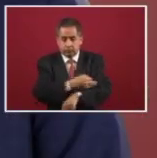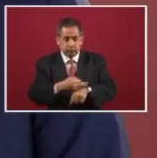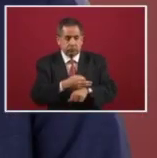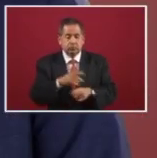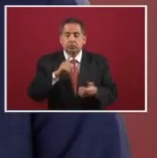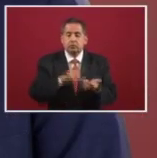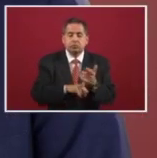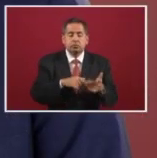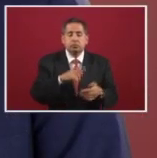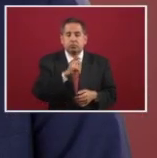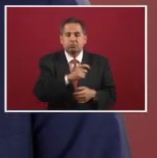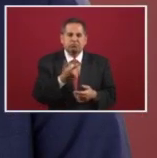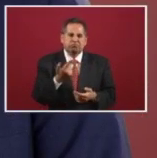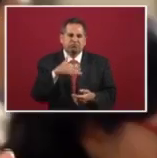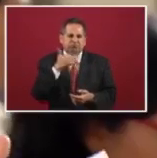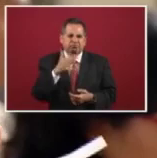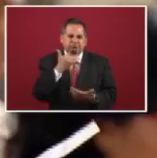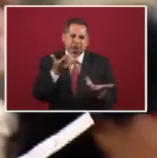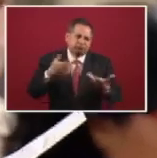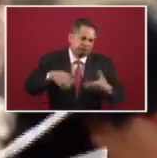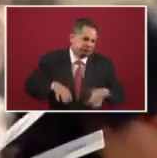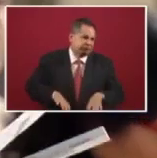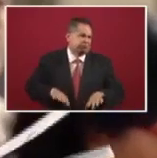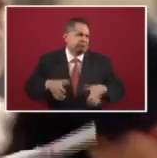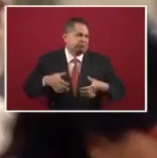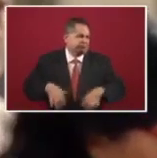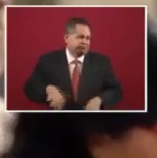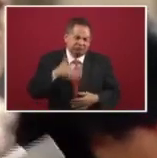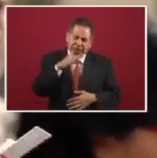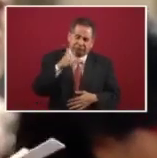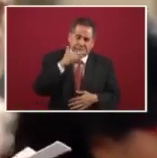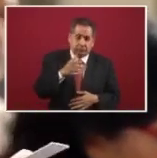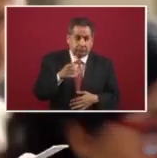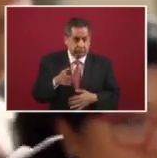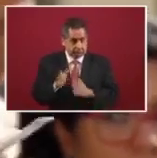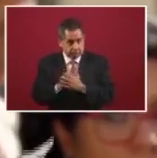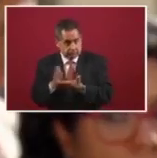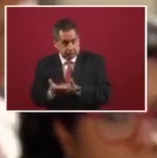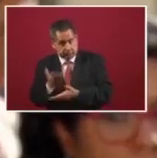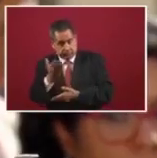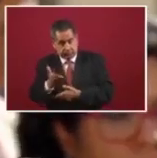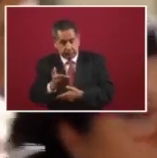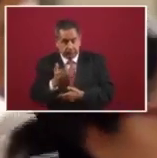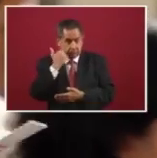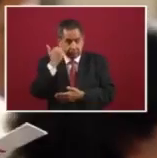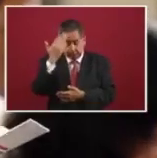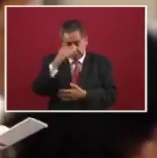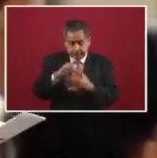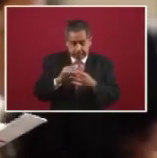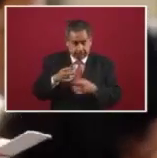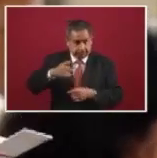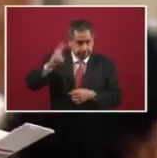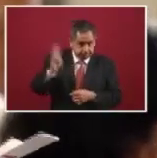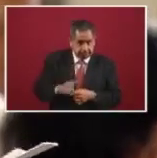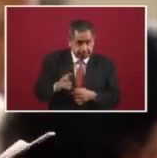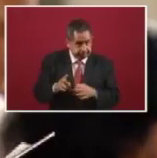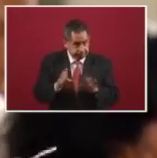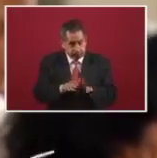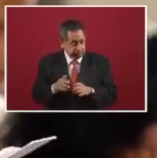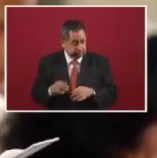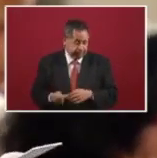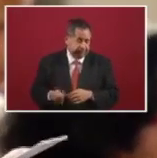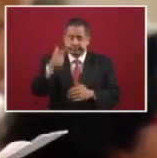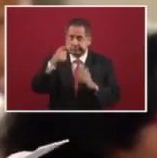por enriquecimiento ilícito. Ese sería, quisiera saber si es verdad y si sería el